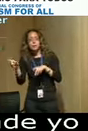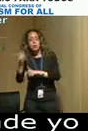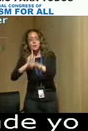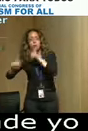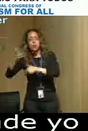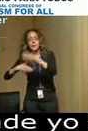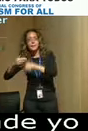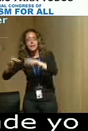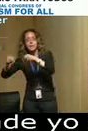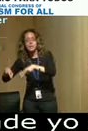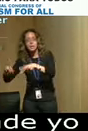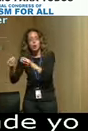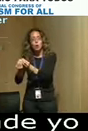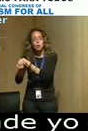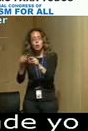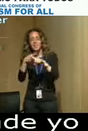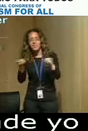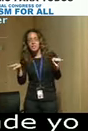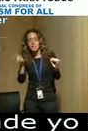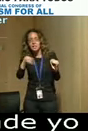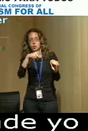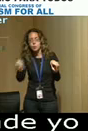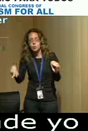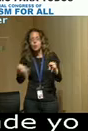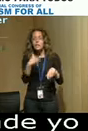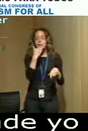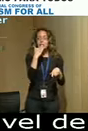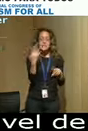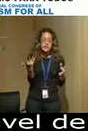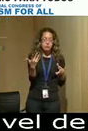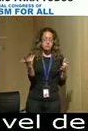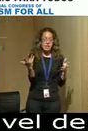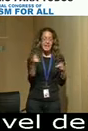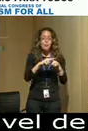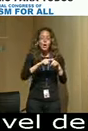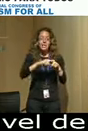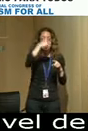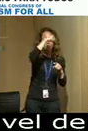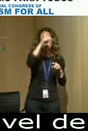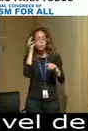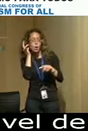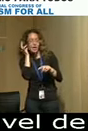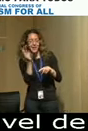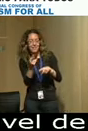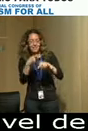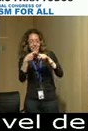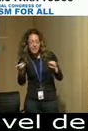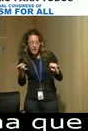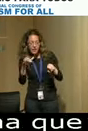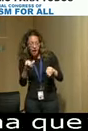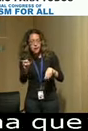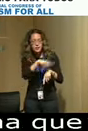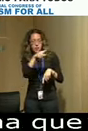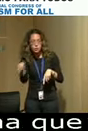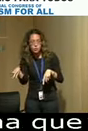con discapacidad o sin discapacidad. Y si también existen diferencias desde un punto de vista de género, si entre las mujeres y los hombres hay diferencias, si